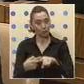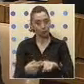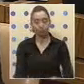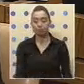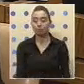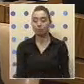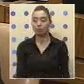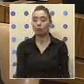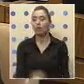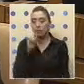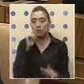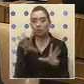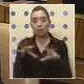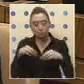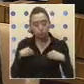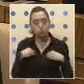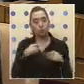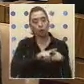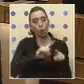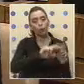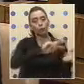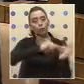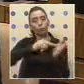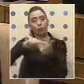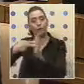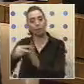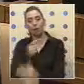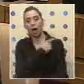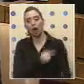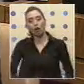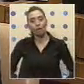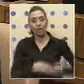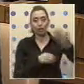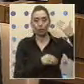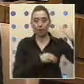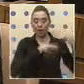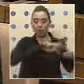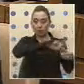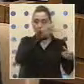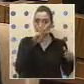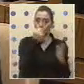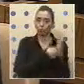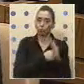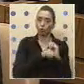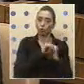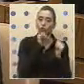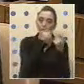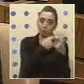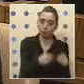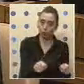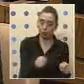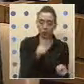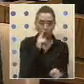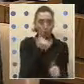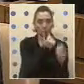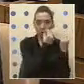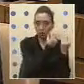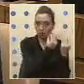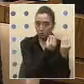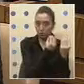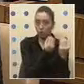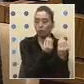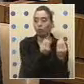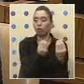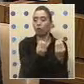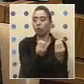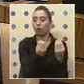Esto es hacerse cargo de otros problemas. Los gobiernos anteriores de la concertación lucharon contra la pobreza y fueron exitosos, reconquistaron